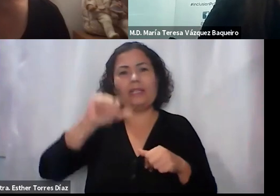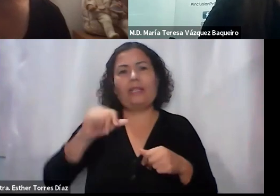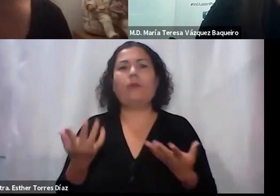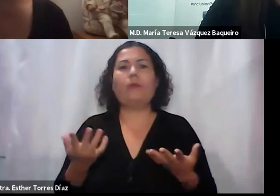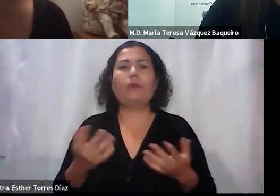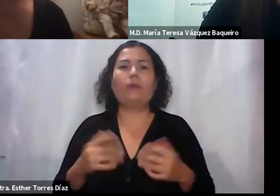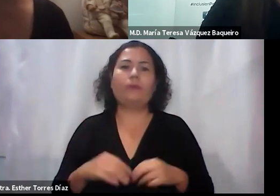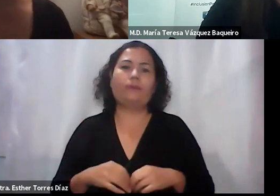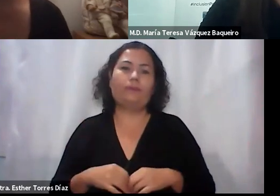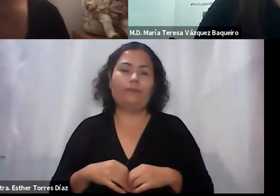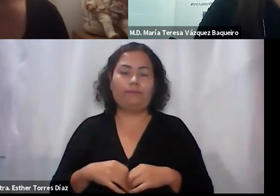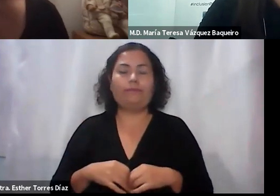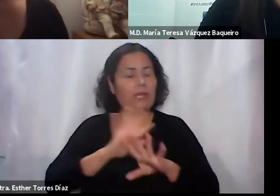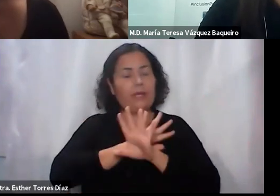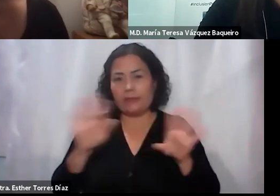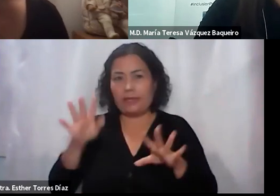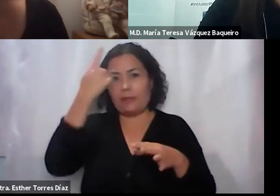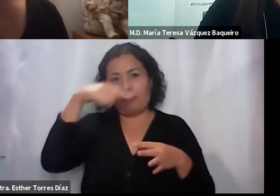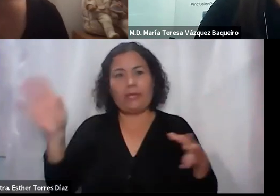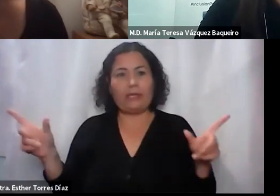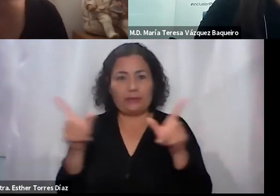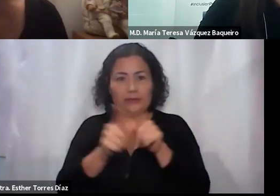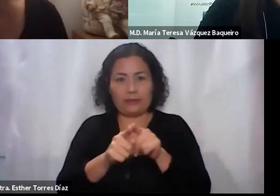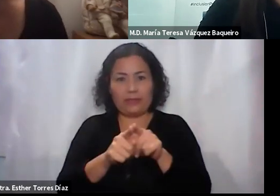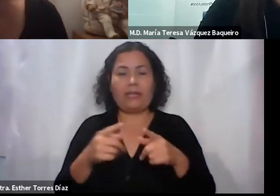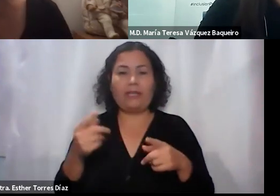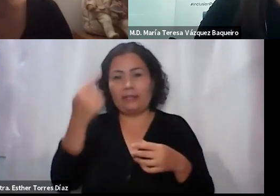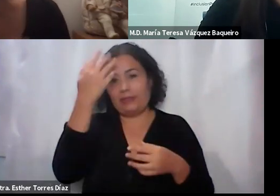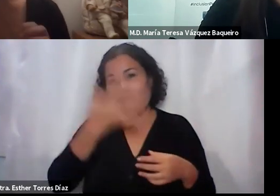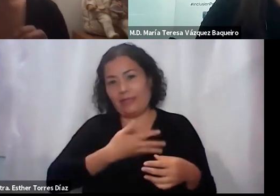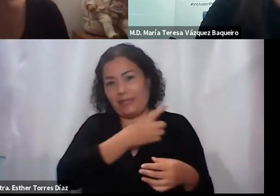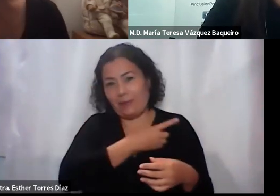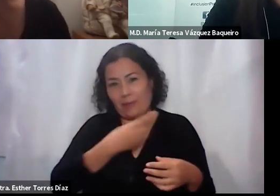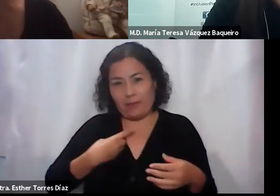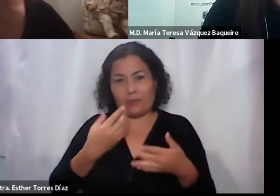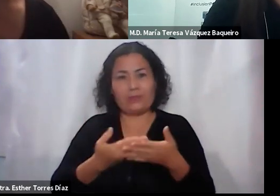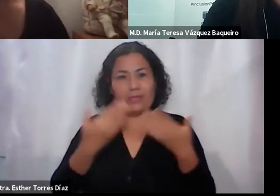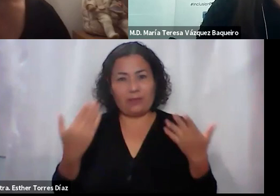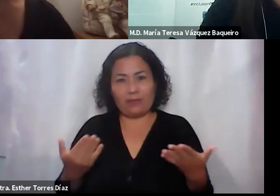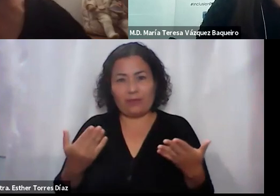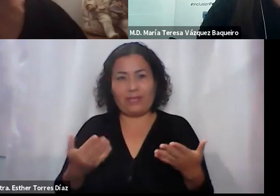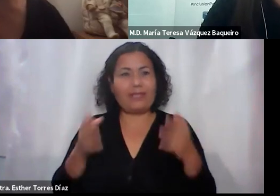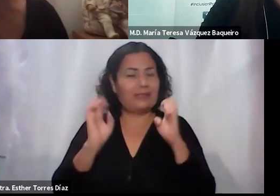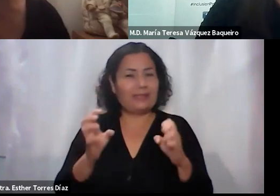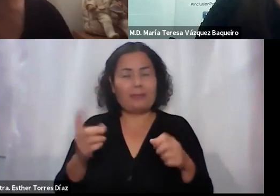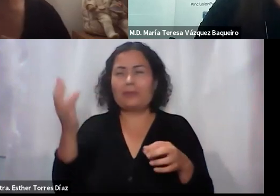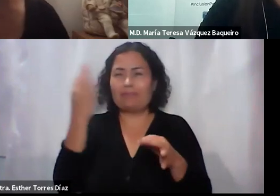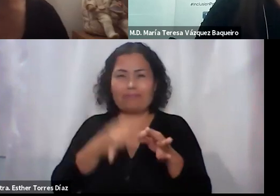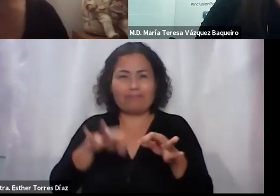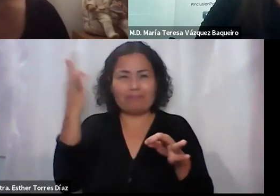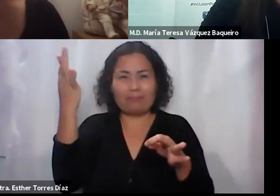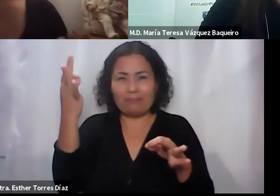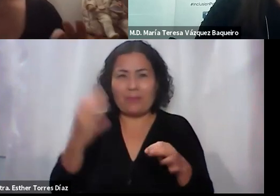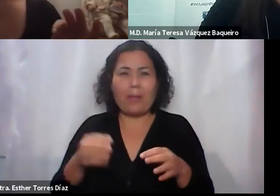O sea, nada más para cerrar, o sea, creo que tenemos ahorita, estamos en el momento perfecto. Tenemos la